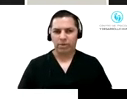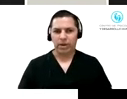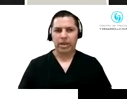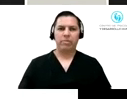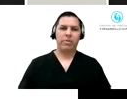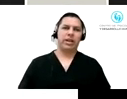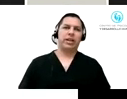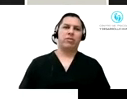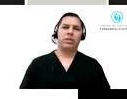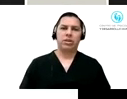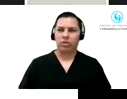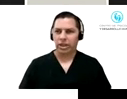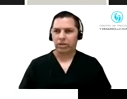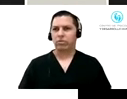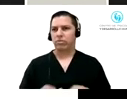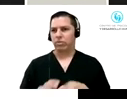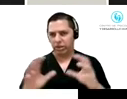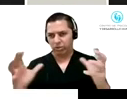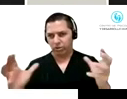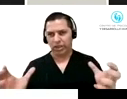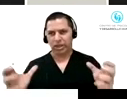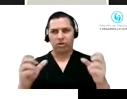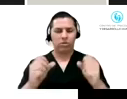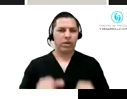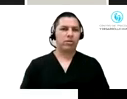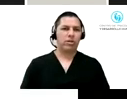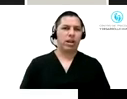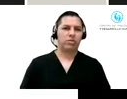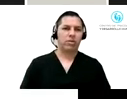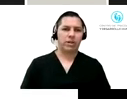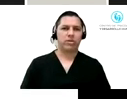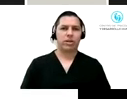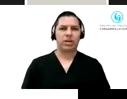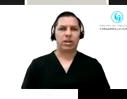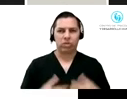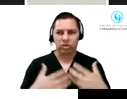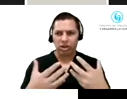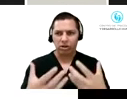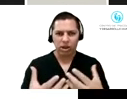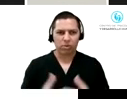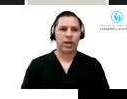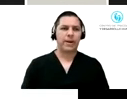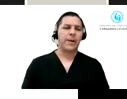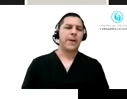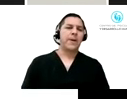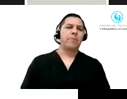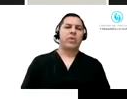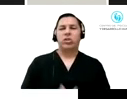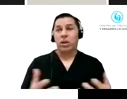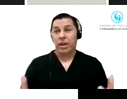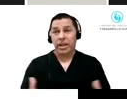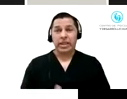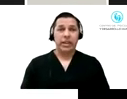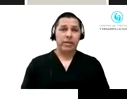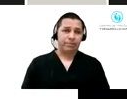Denuncio a mi marido para que no me esté jodiendo, así como dicen en algún momento algunas personas, ¿verdad? Usando el lenguaje popular.